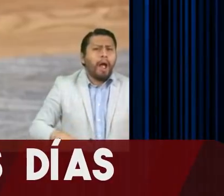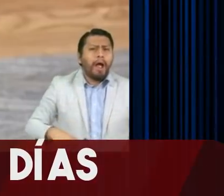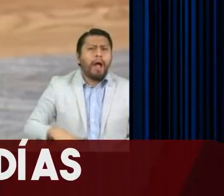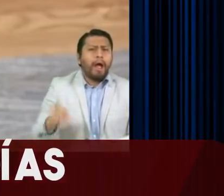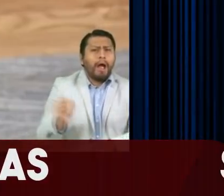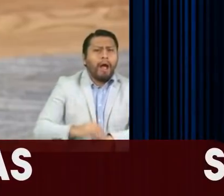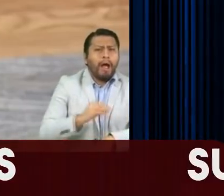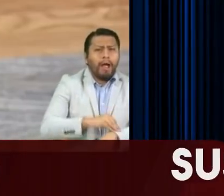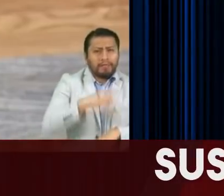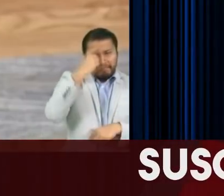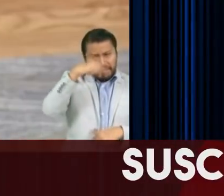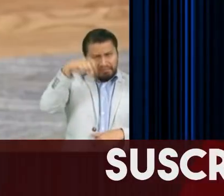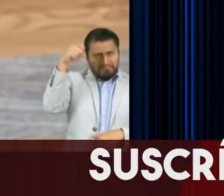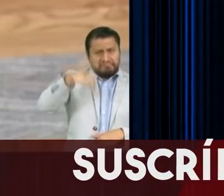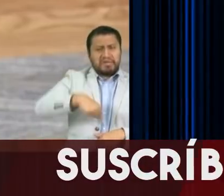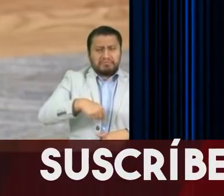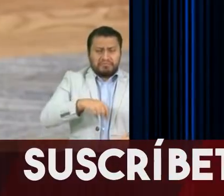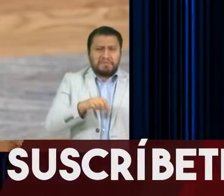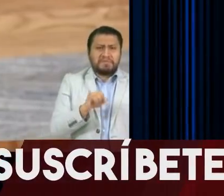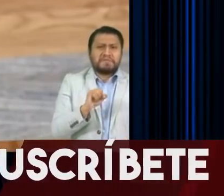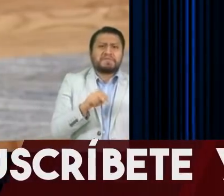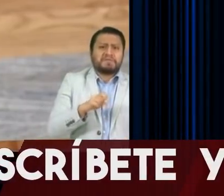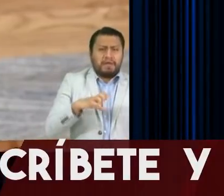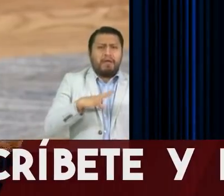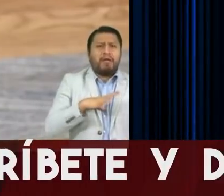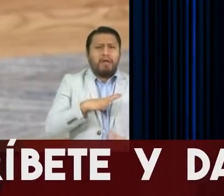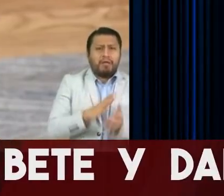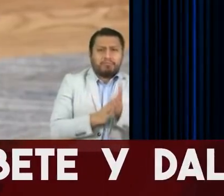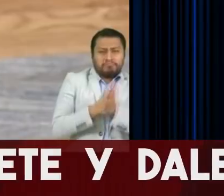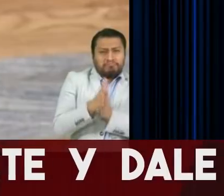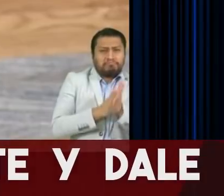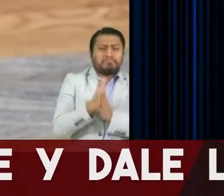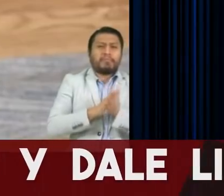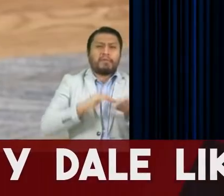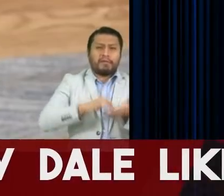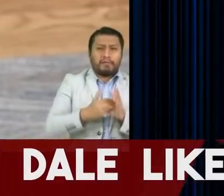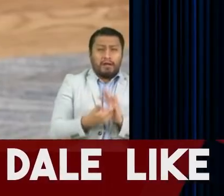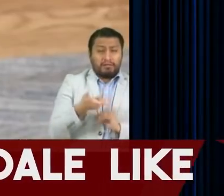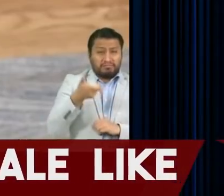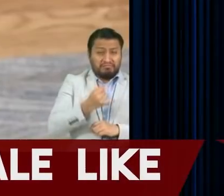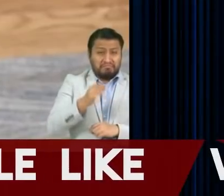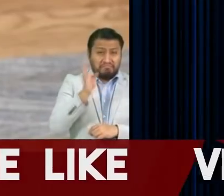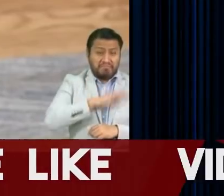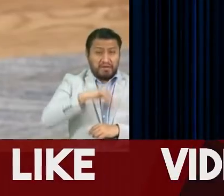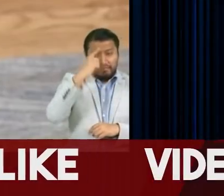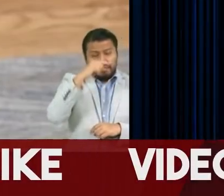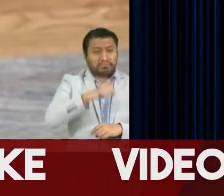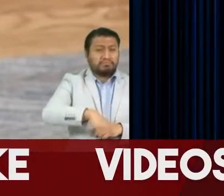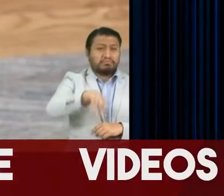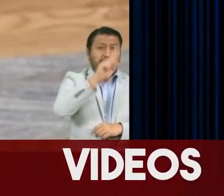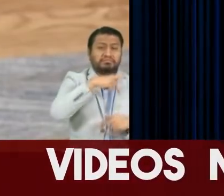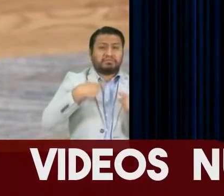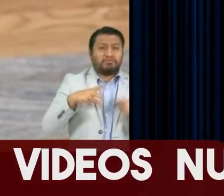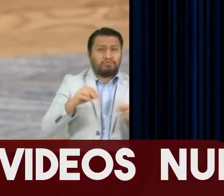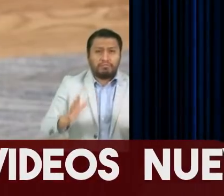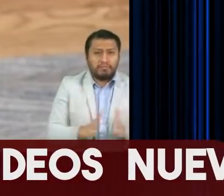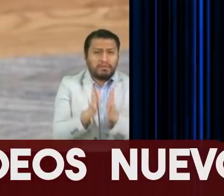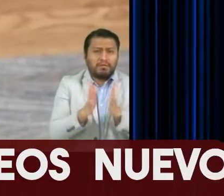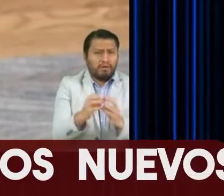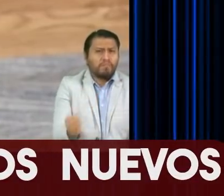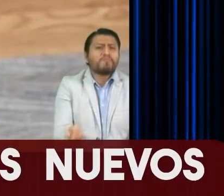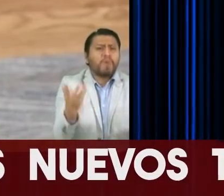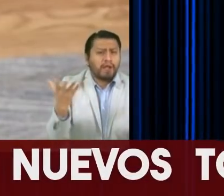de este instituto la consulta al pueblo sobre la revocación de mandato. ¿En cuántas